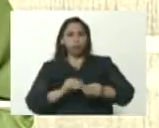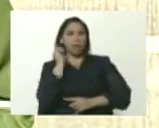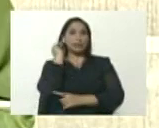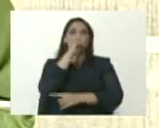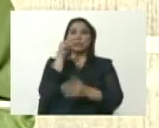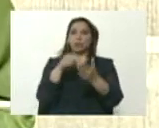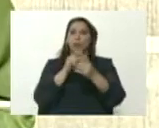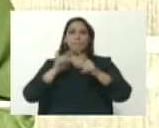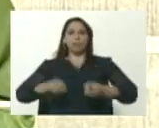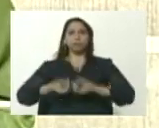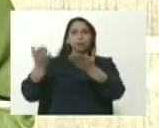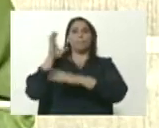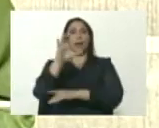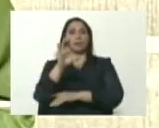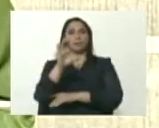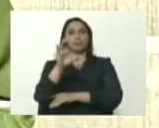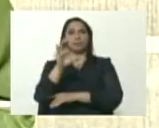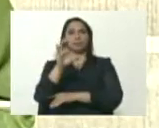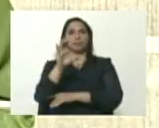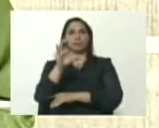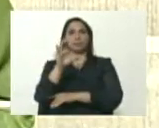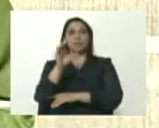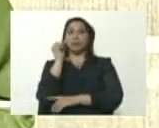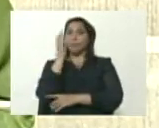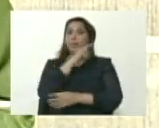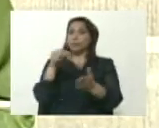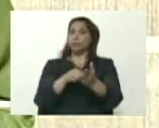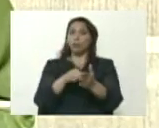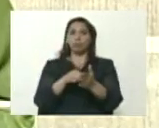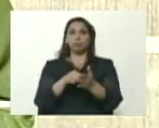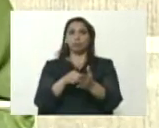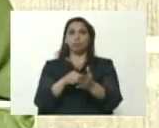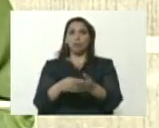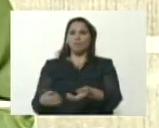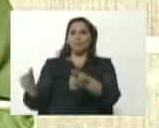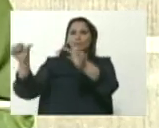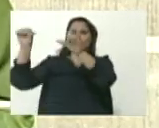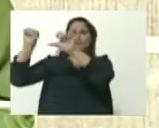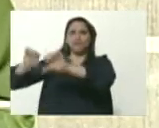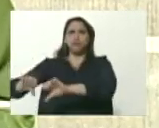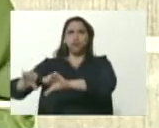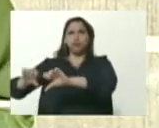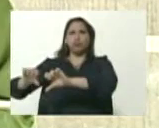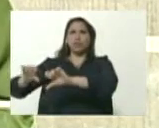para el país. La Asamblea Nacional cayó en